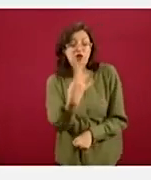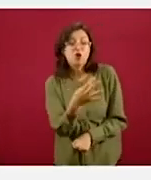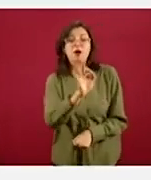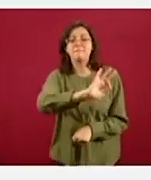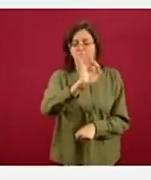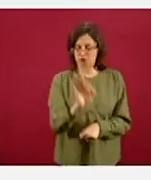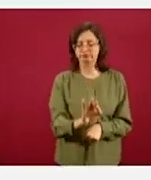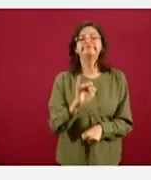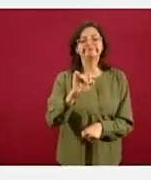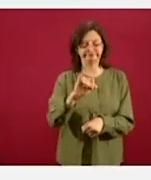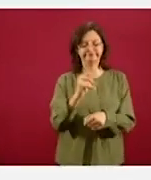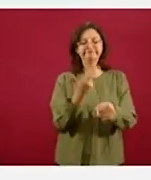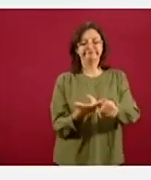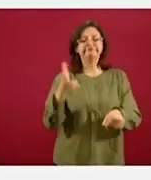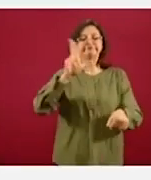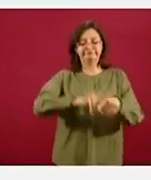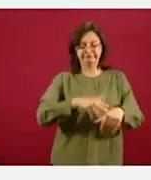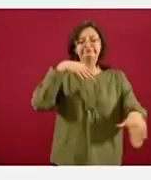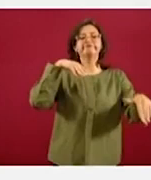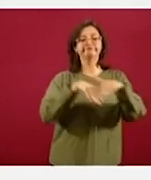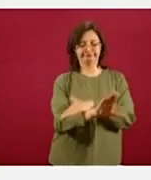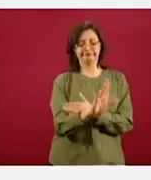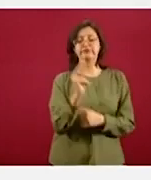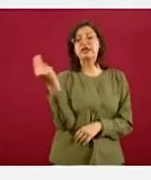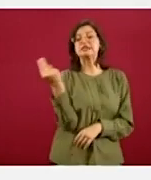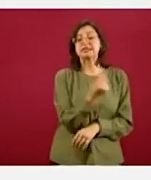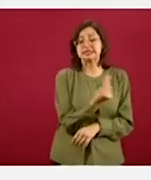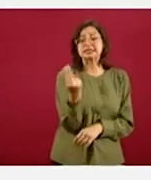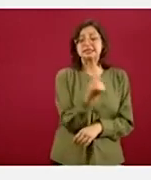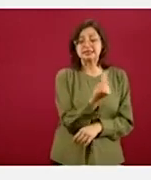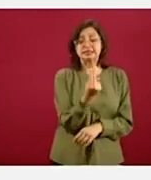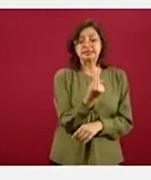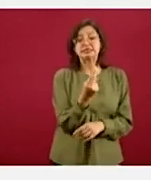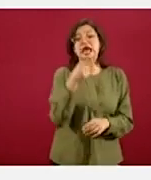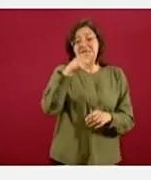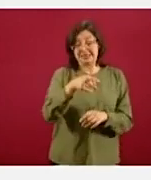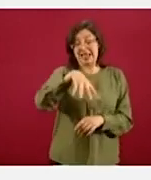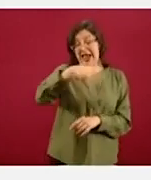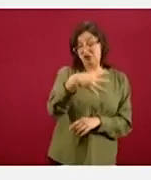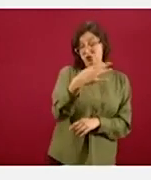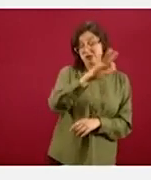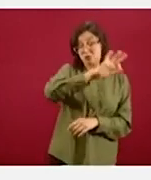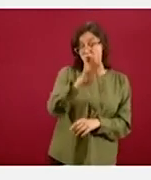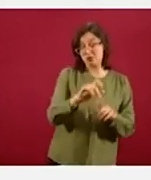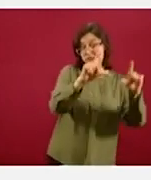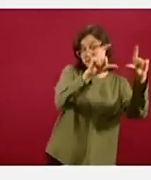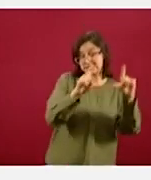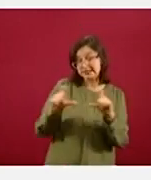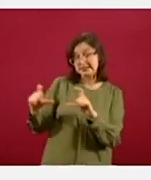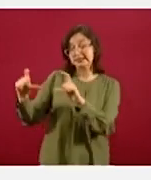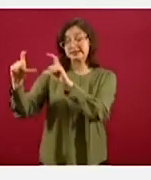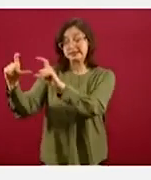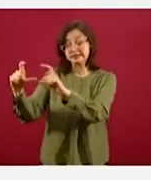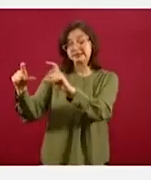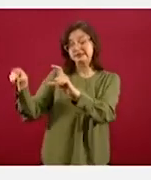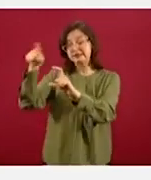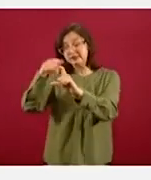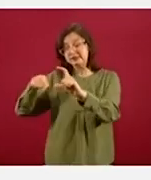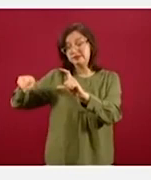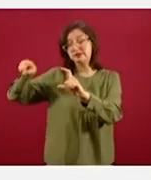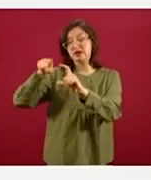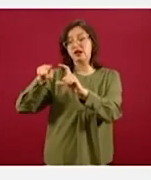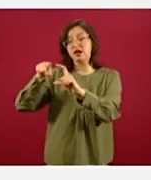tipo de hospitalización, que se desprende del PAI, de la zona amarilla del PAI, se desprende el